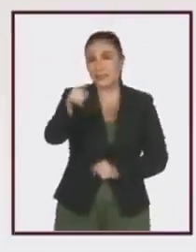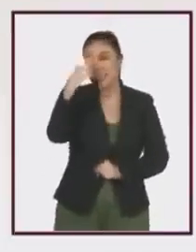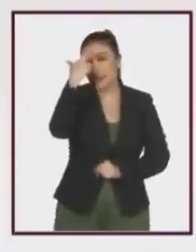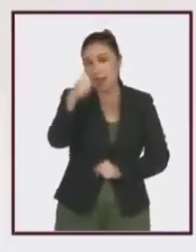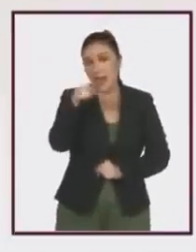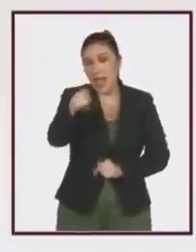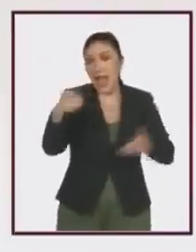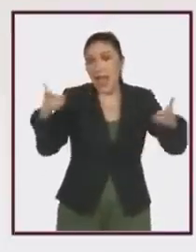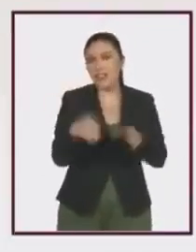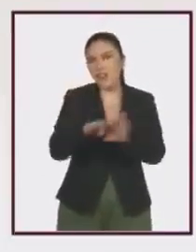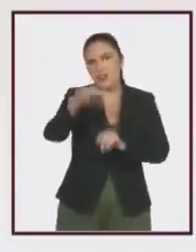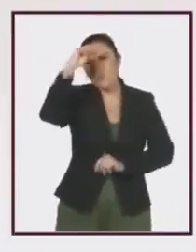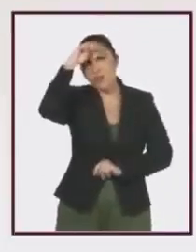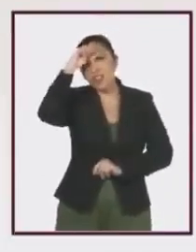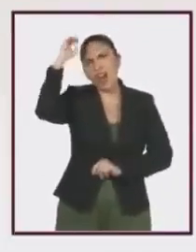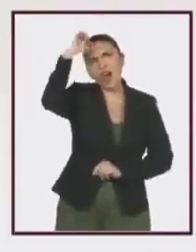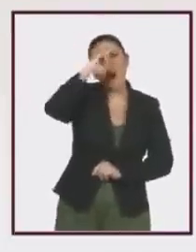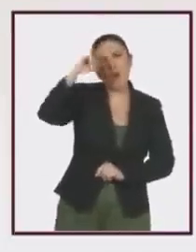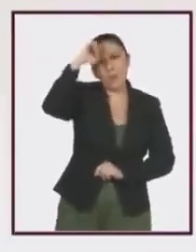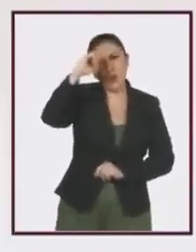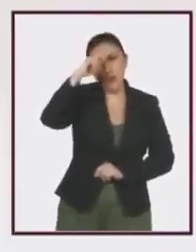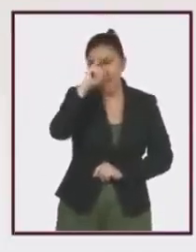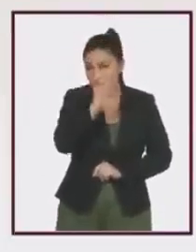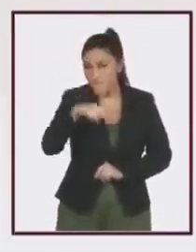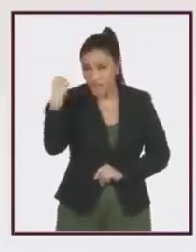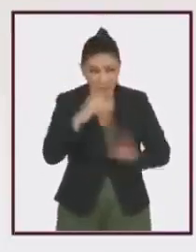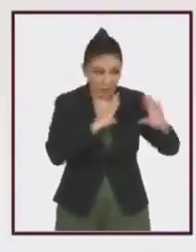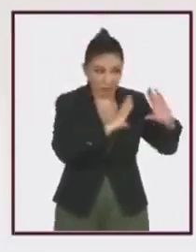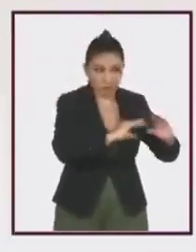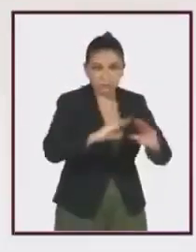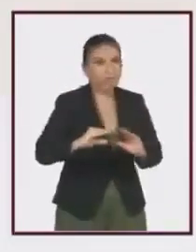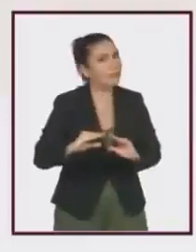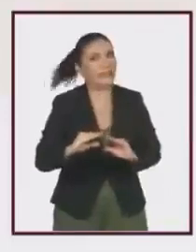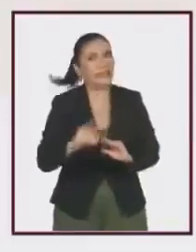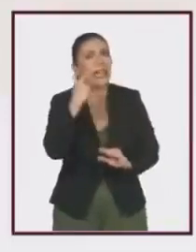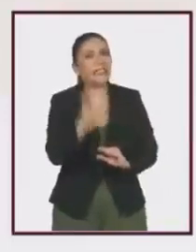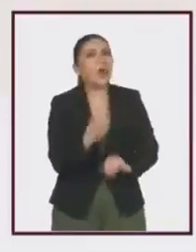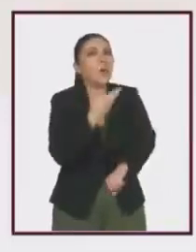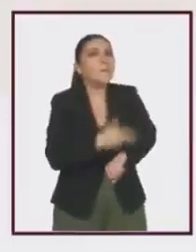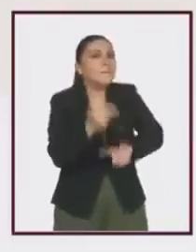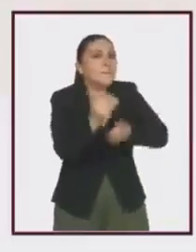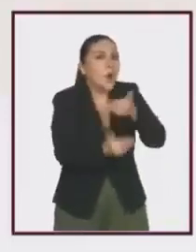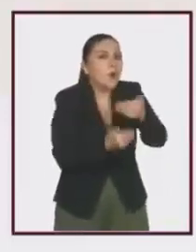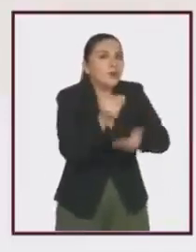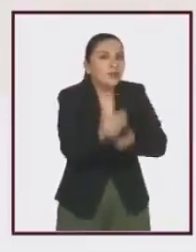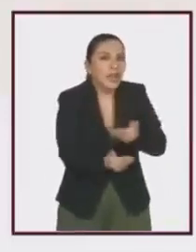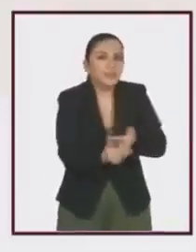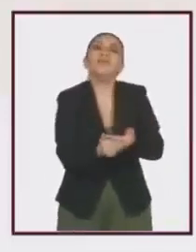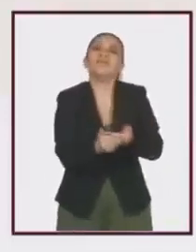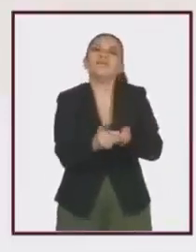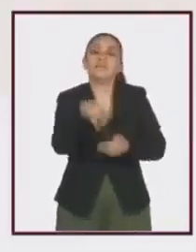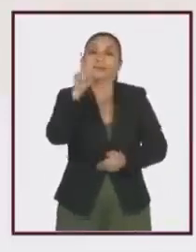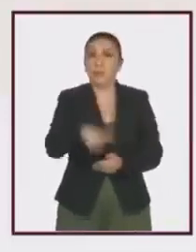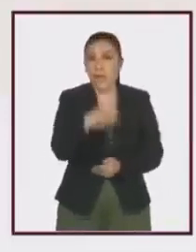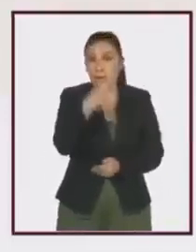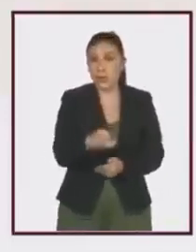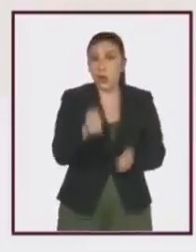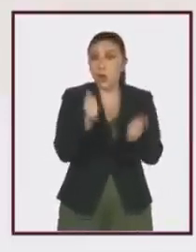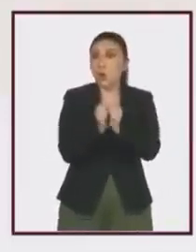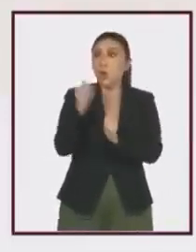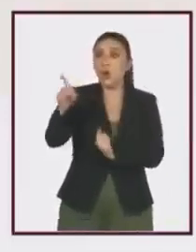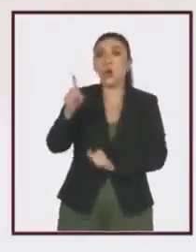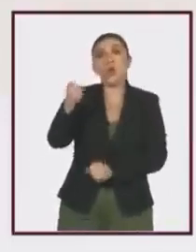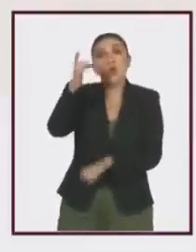este desarrollo del pensamiento crítico no se logra de la noche a la mañana, sino es un proceso y que no solamente está a cargo de un